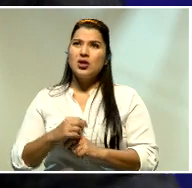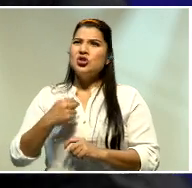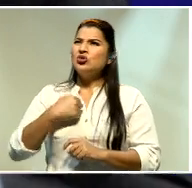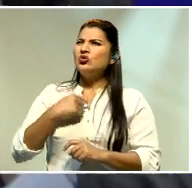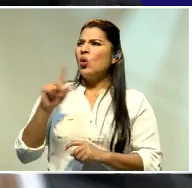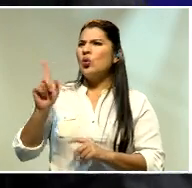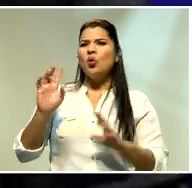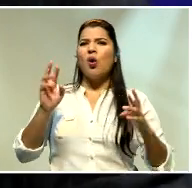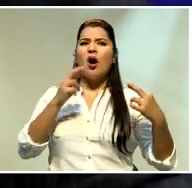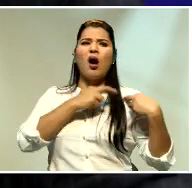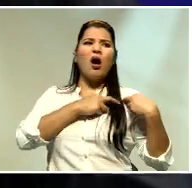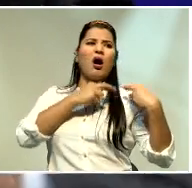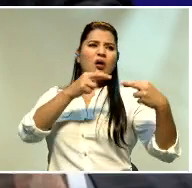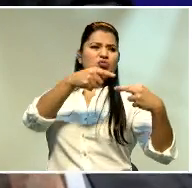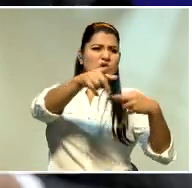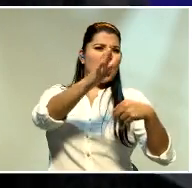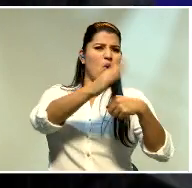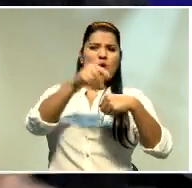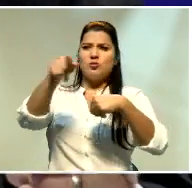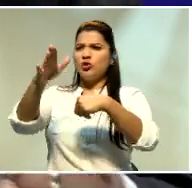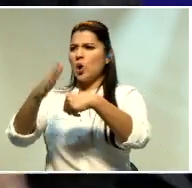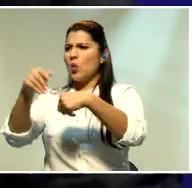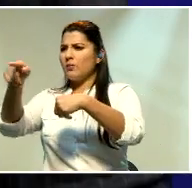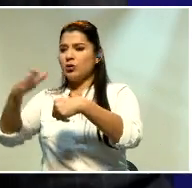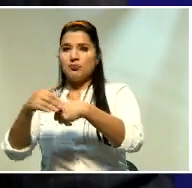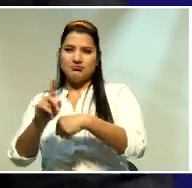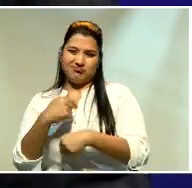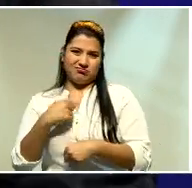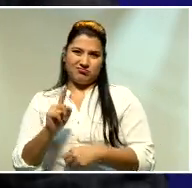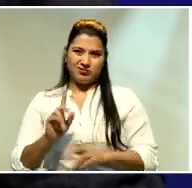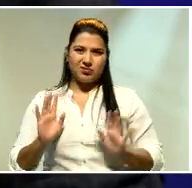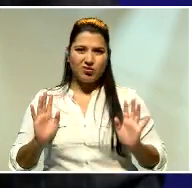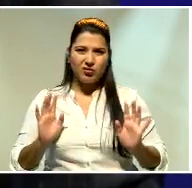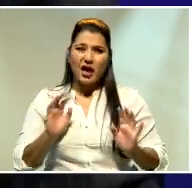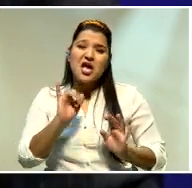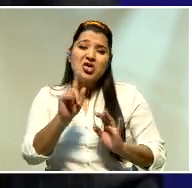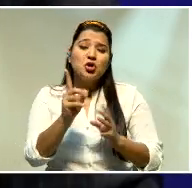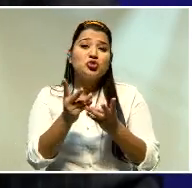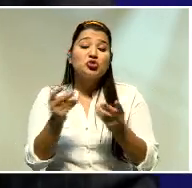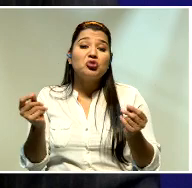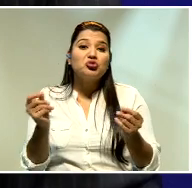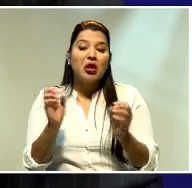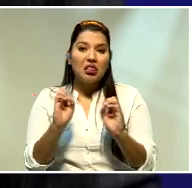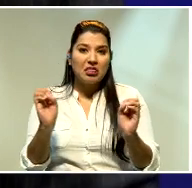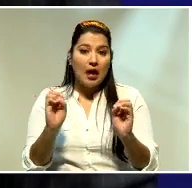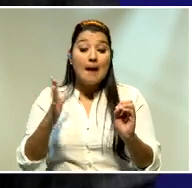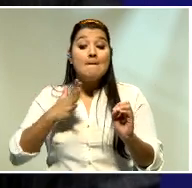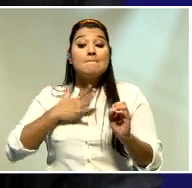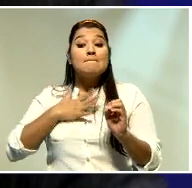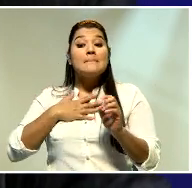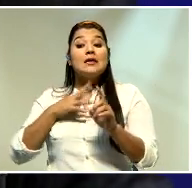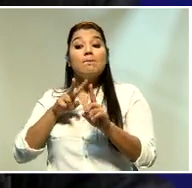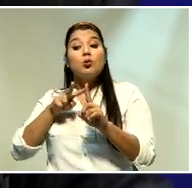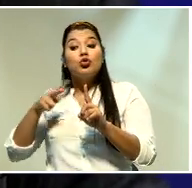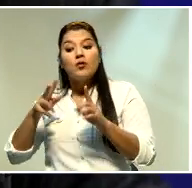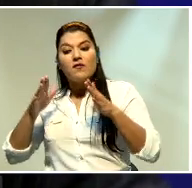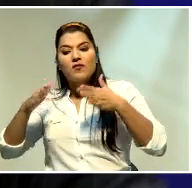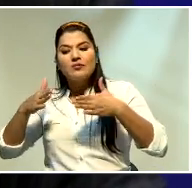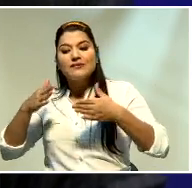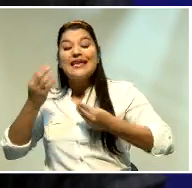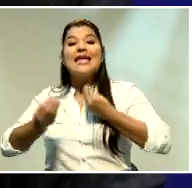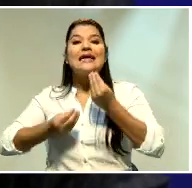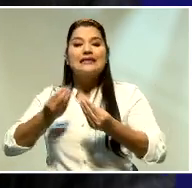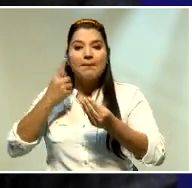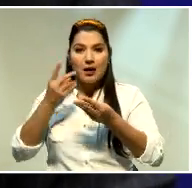estar endosando culpas que fue esta aquí, esta acá y esta allá, porque eso no nos va a sacar de este entuerto. Mi enfoque es, ok, ¿qué hay que hacer para resolver